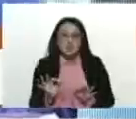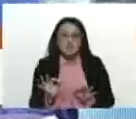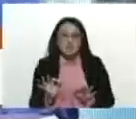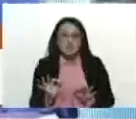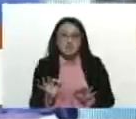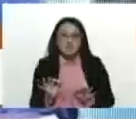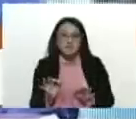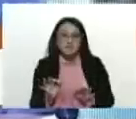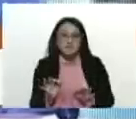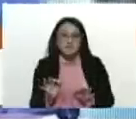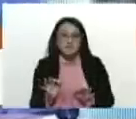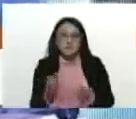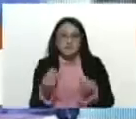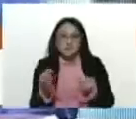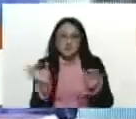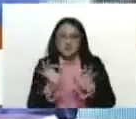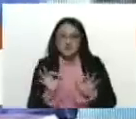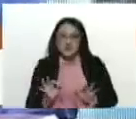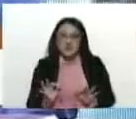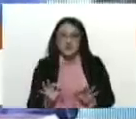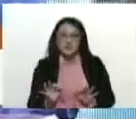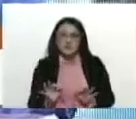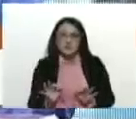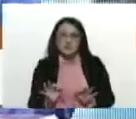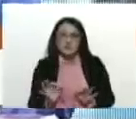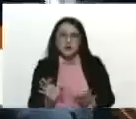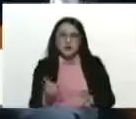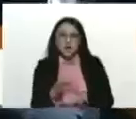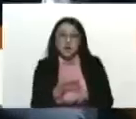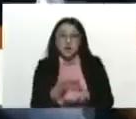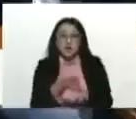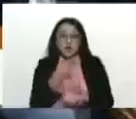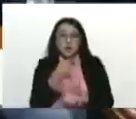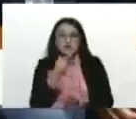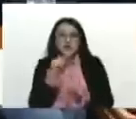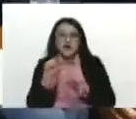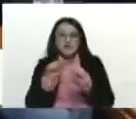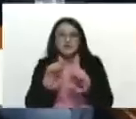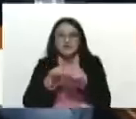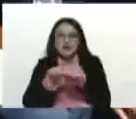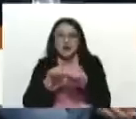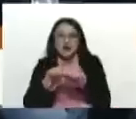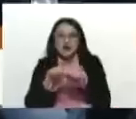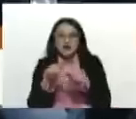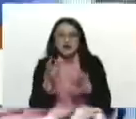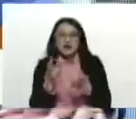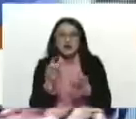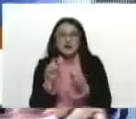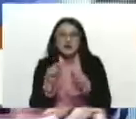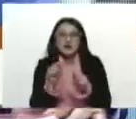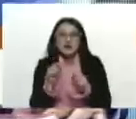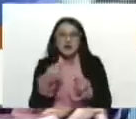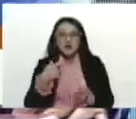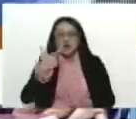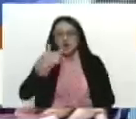muchísimas maneras gobierno que les gusta criticar de posiciones cómodas